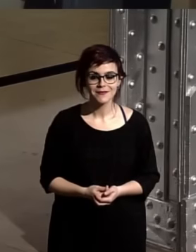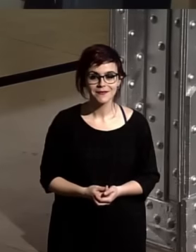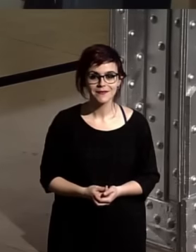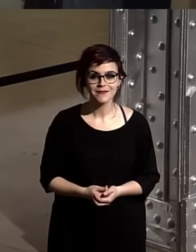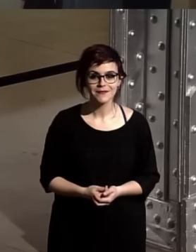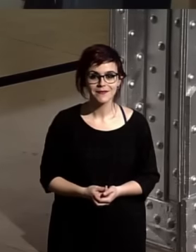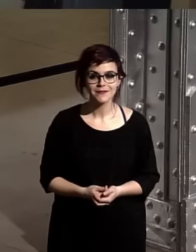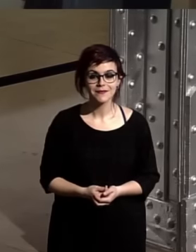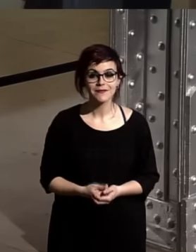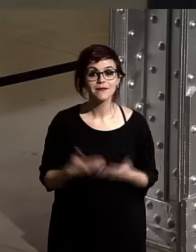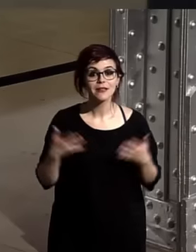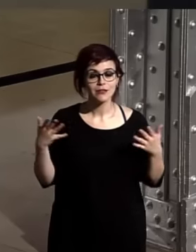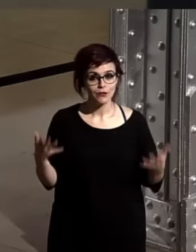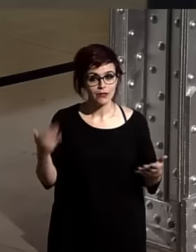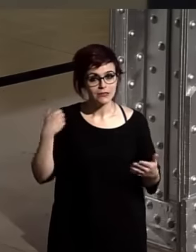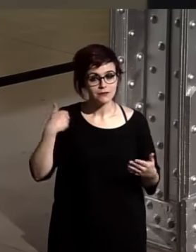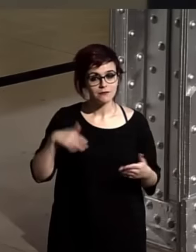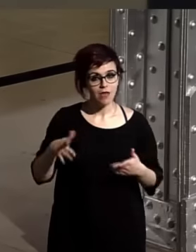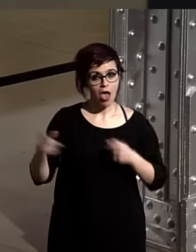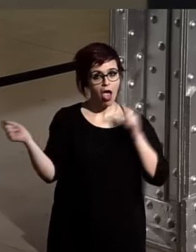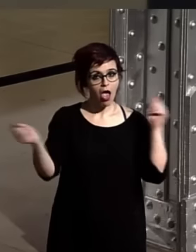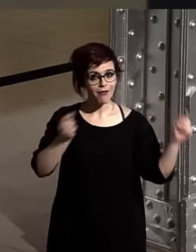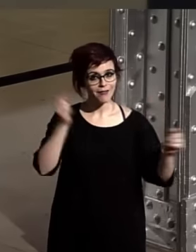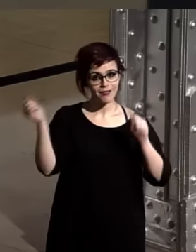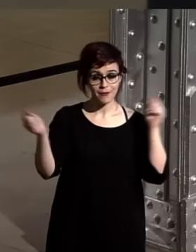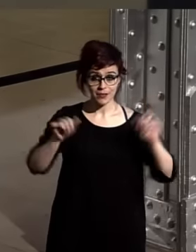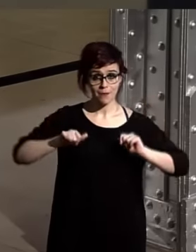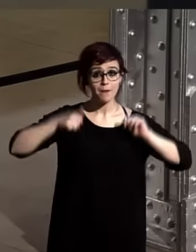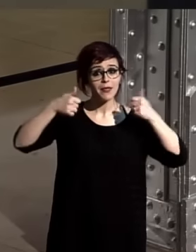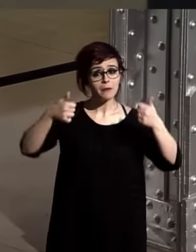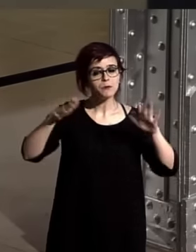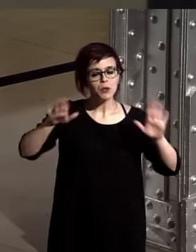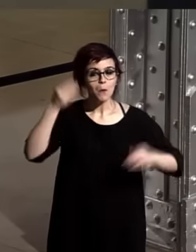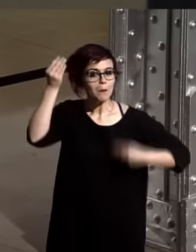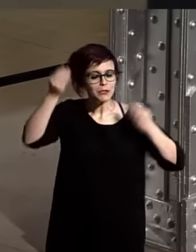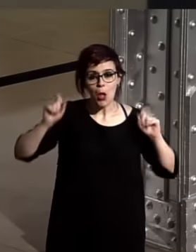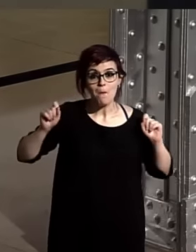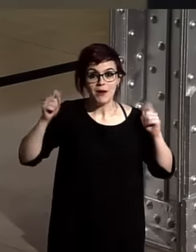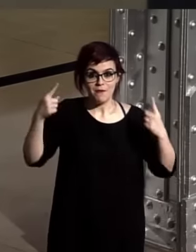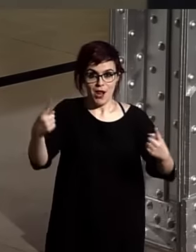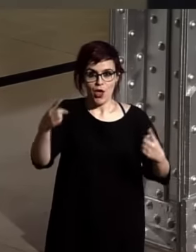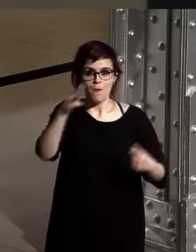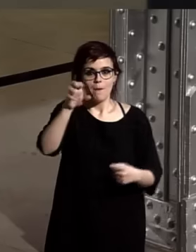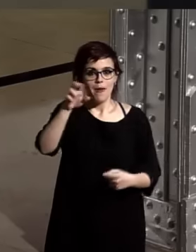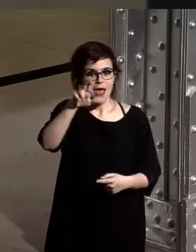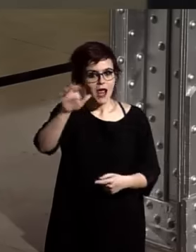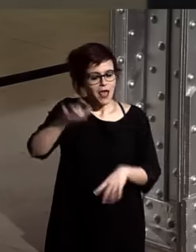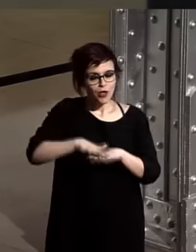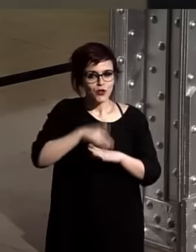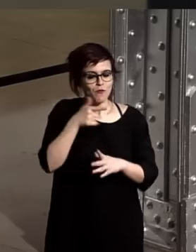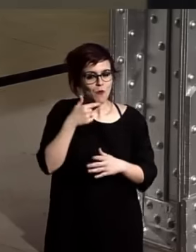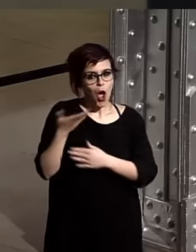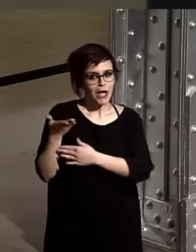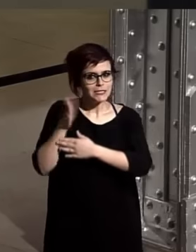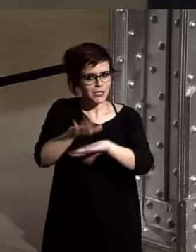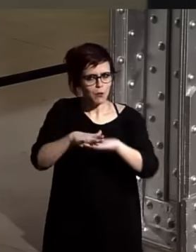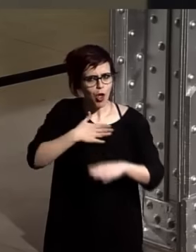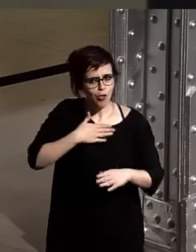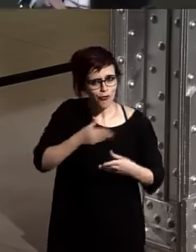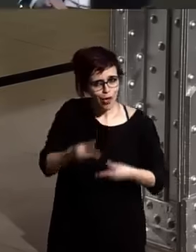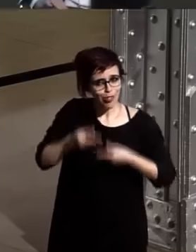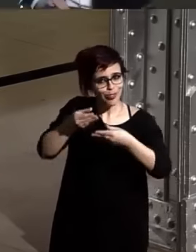em vamos a abrir ya el coloquio Pero lo primero que quiero es que pere no se enseñe su botín Bueno lo traigo